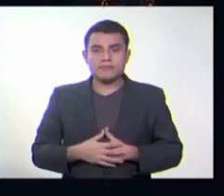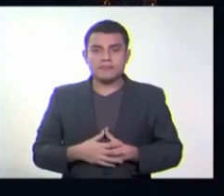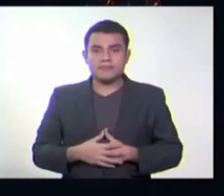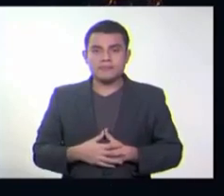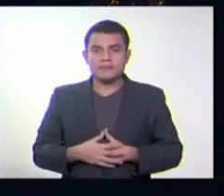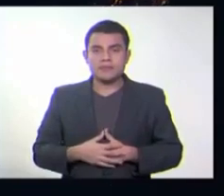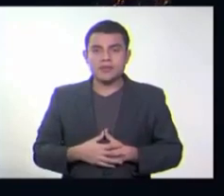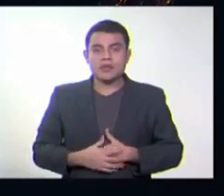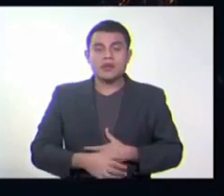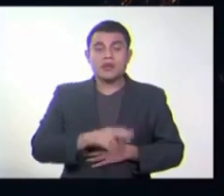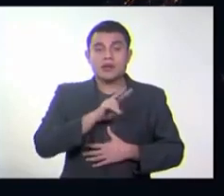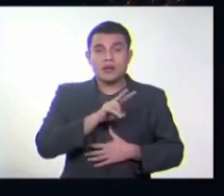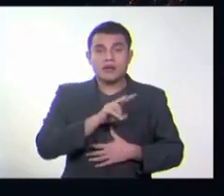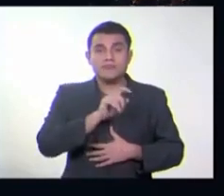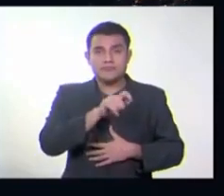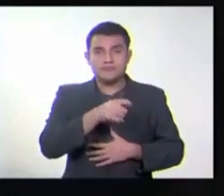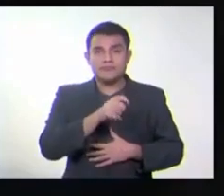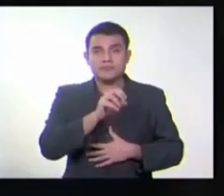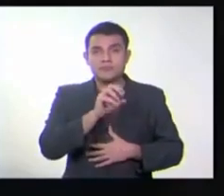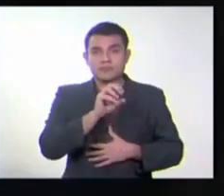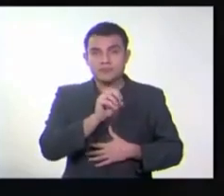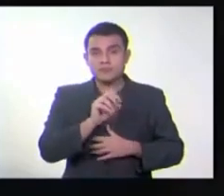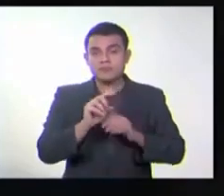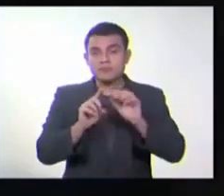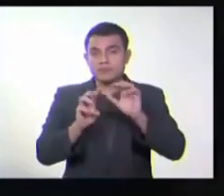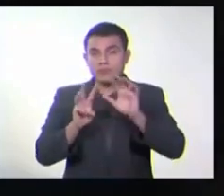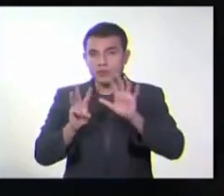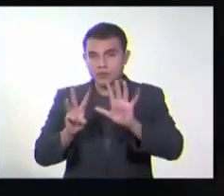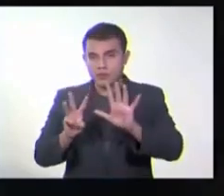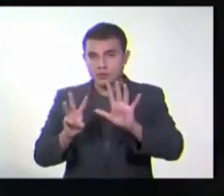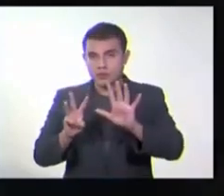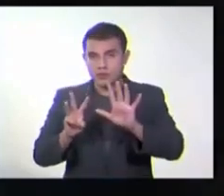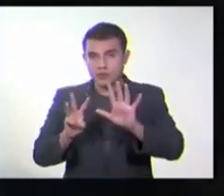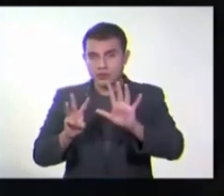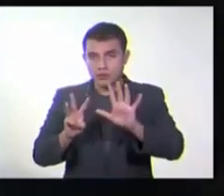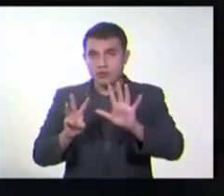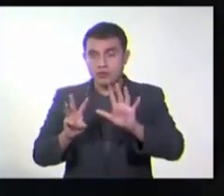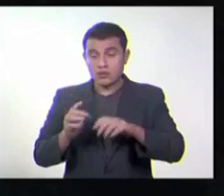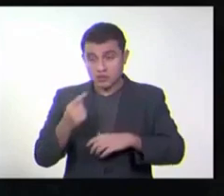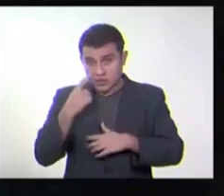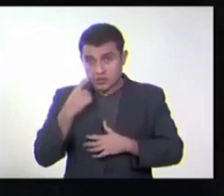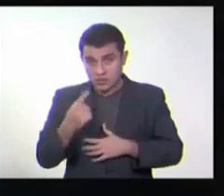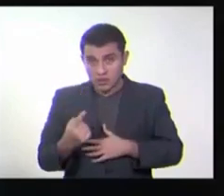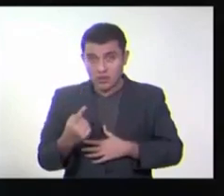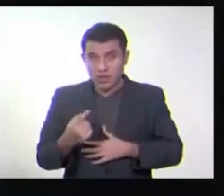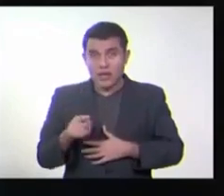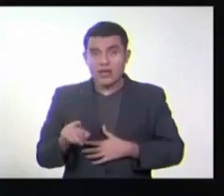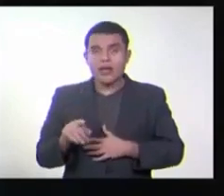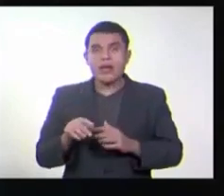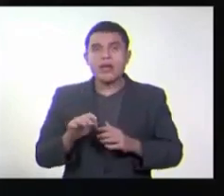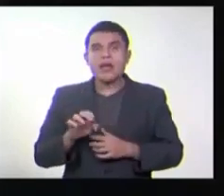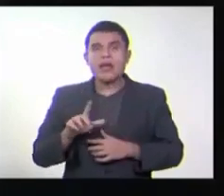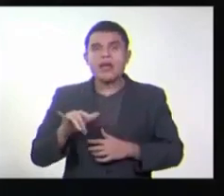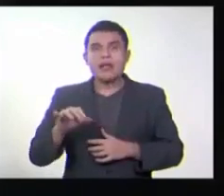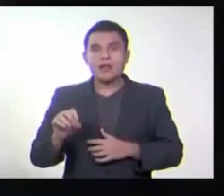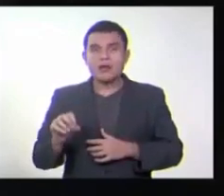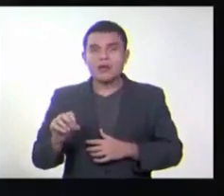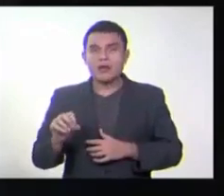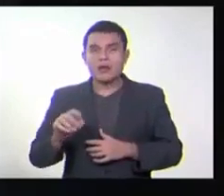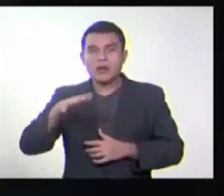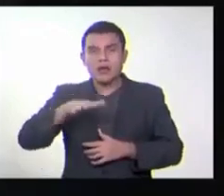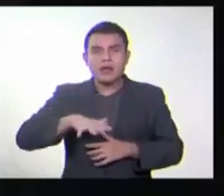el 2018, un equipo de científicos encontró por primera vez el helio en la atmósfera de